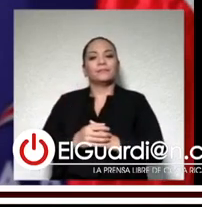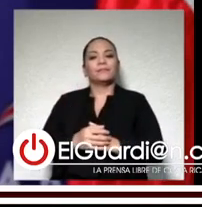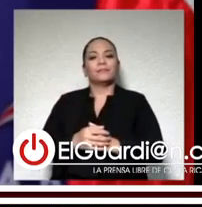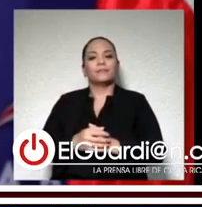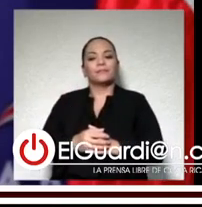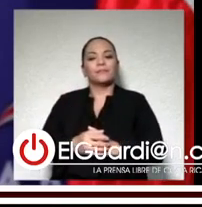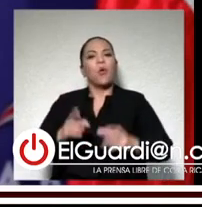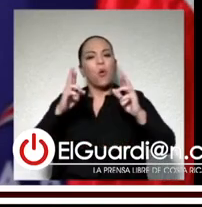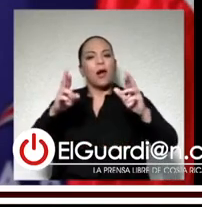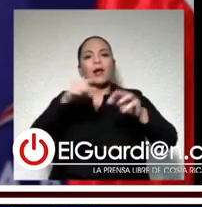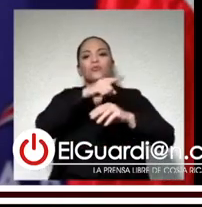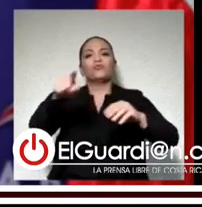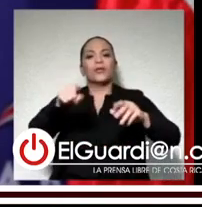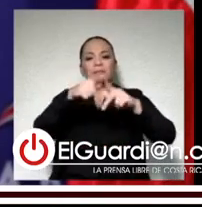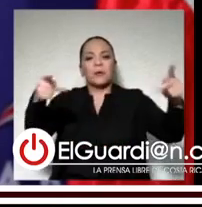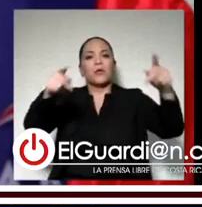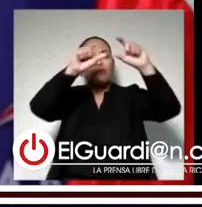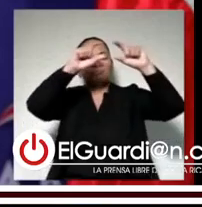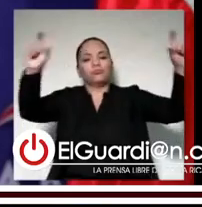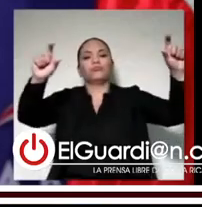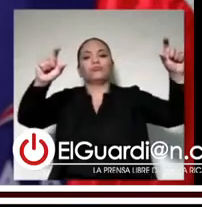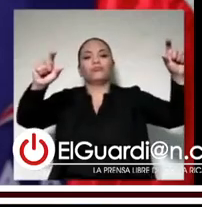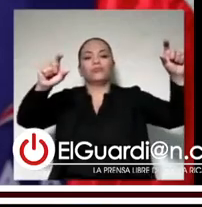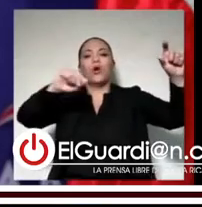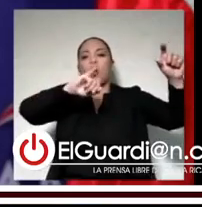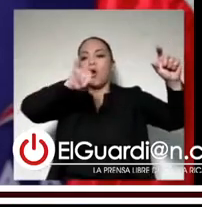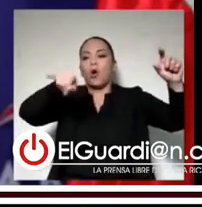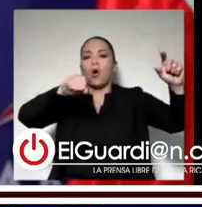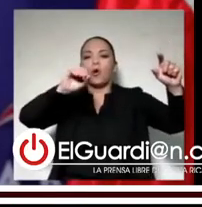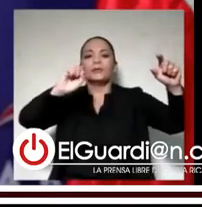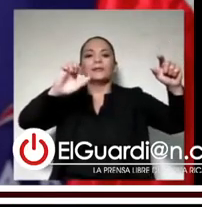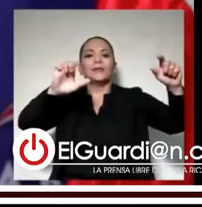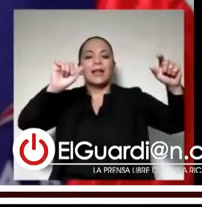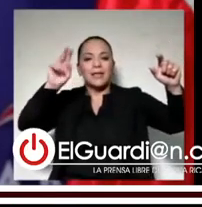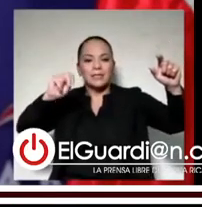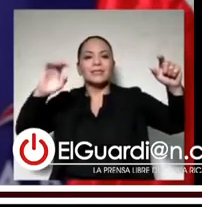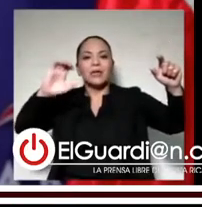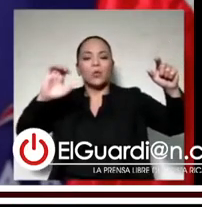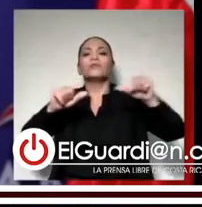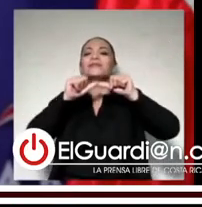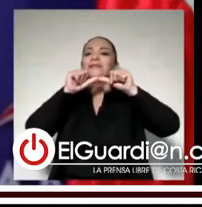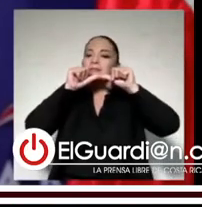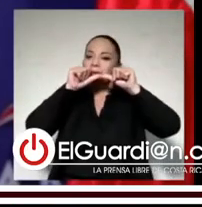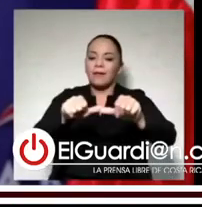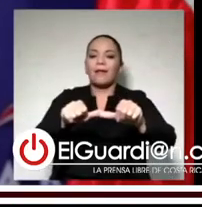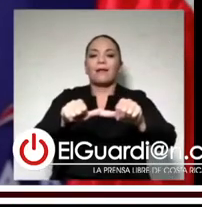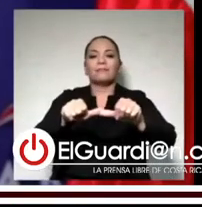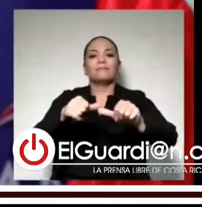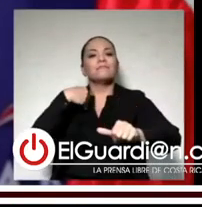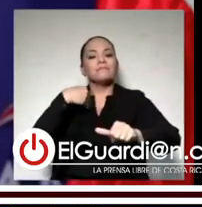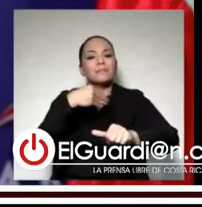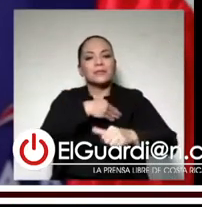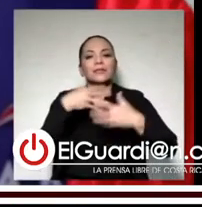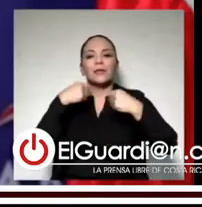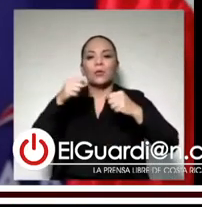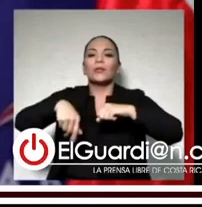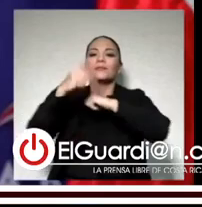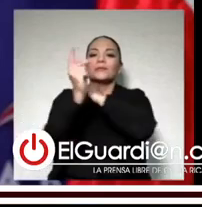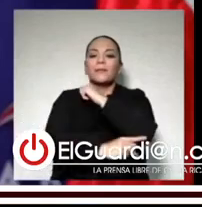Jocelyn Chacón seguirá siendo ministra de salud de este